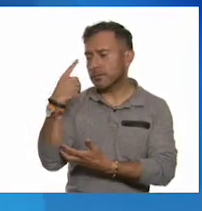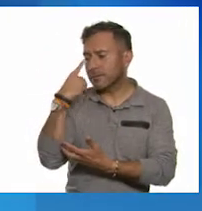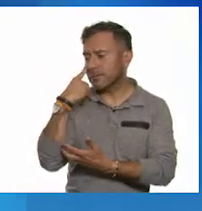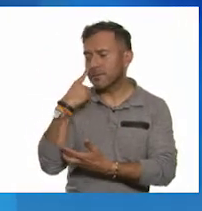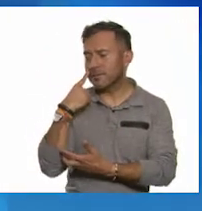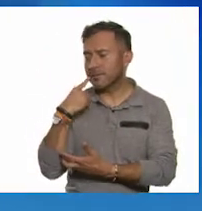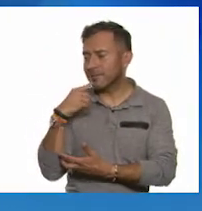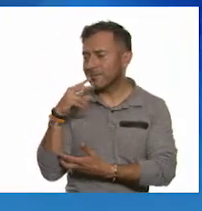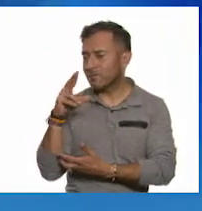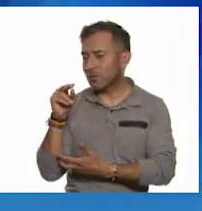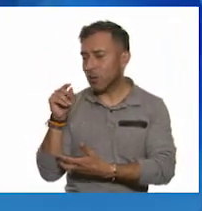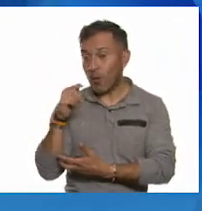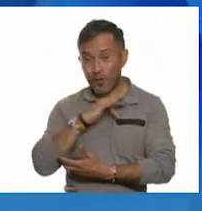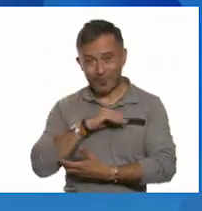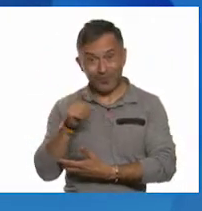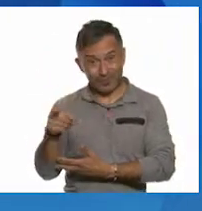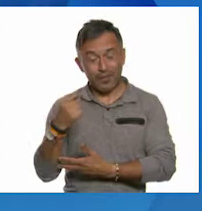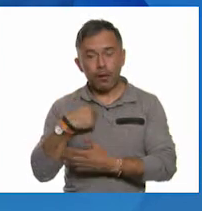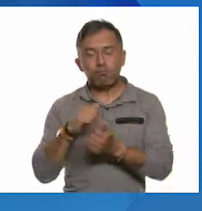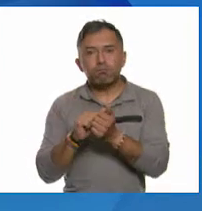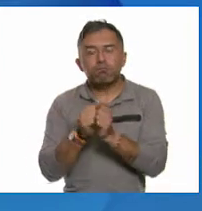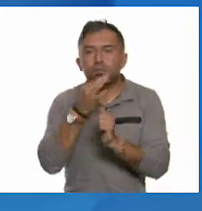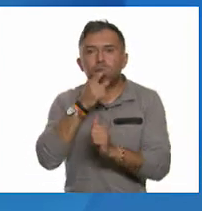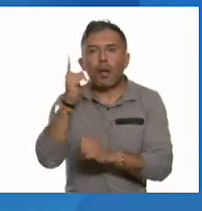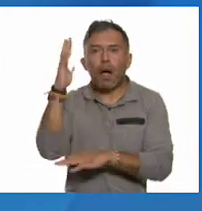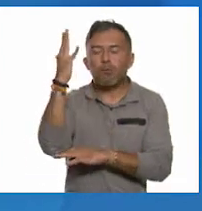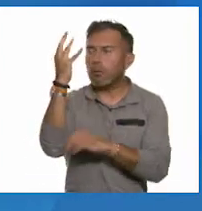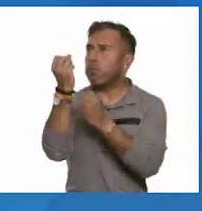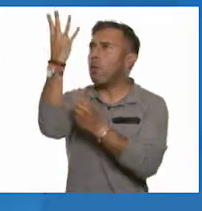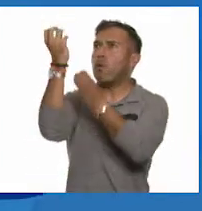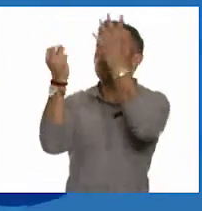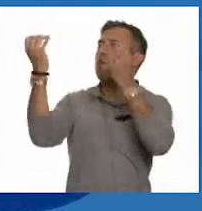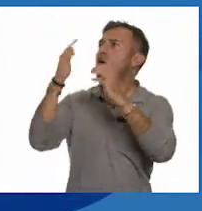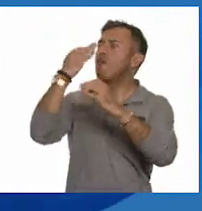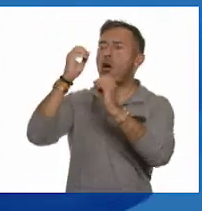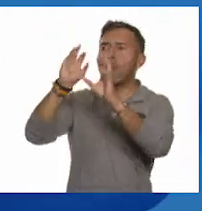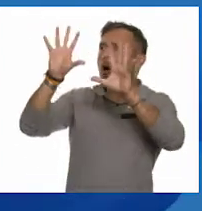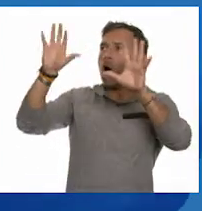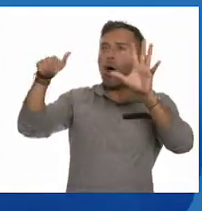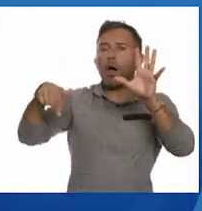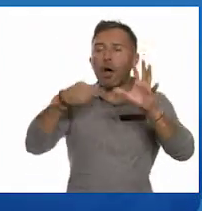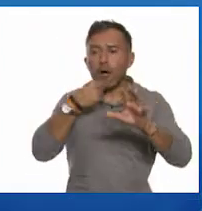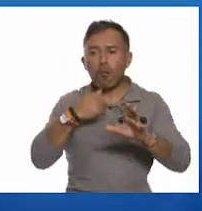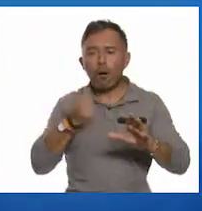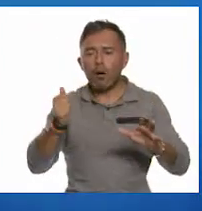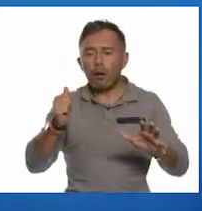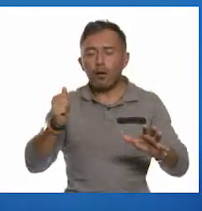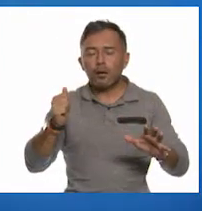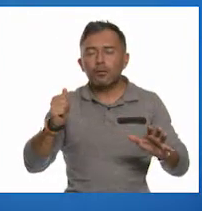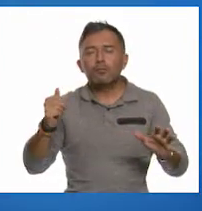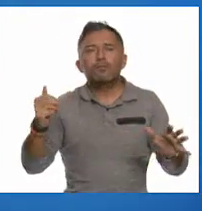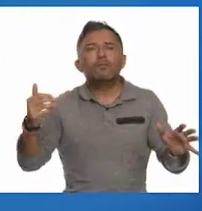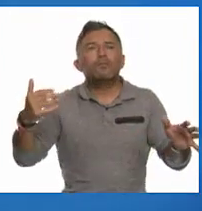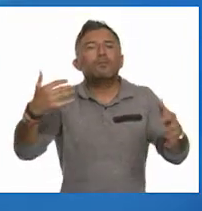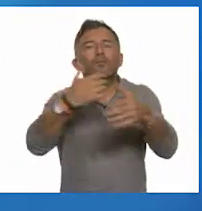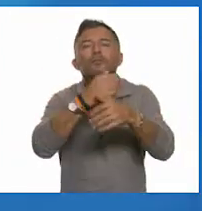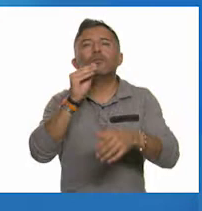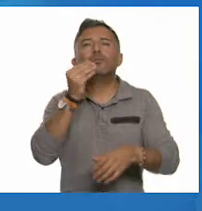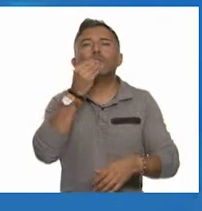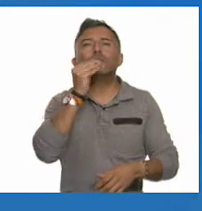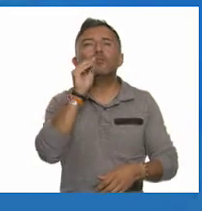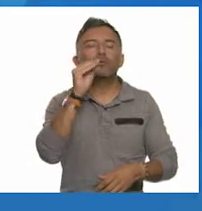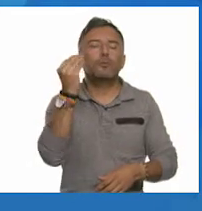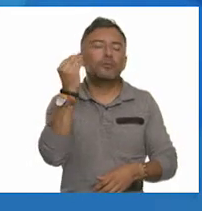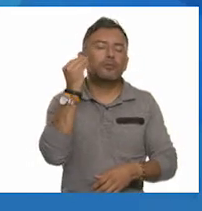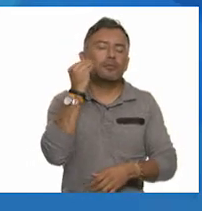De inmediato el árbol se llenó de flores. Entonces el niño abrazó al gigante y lo besó. Cuando los demás